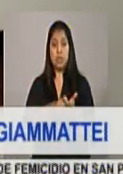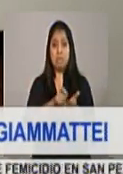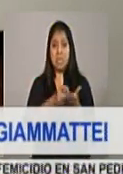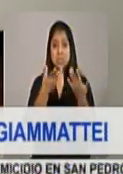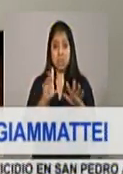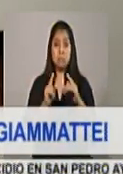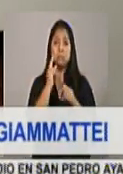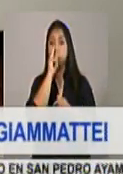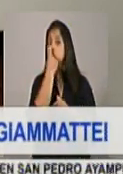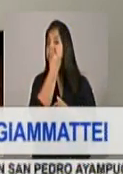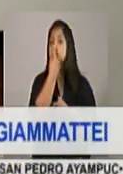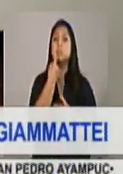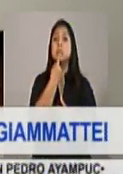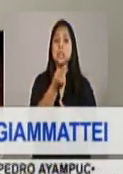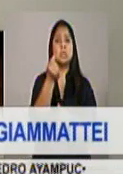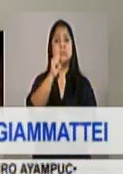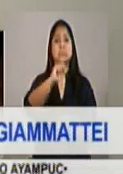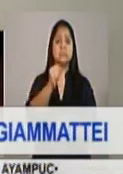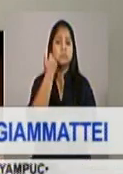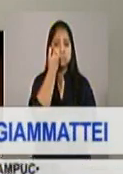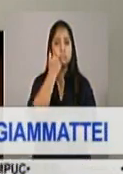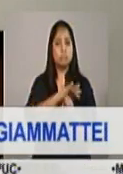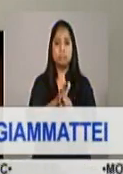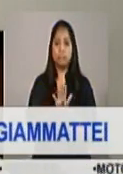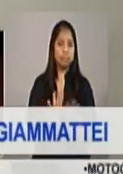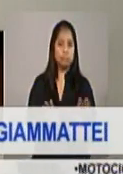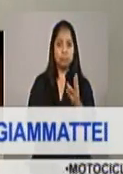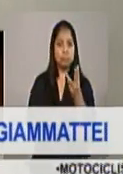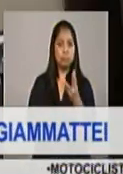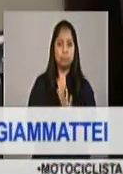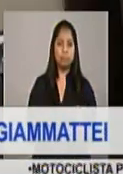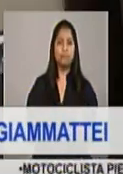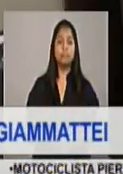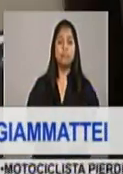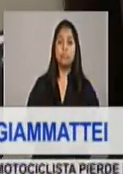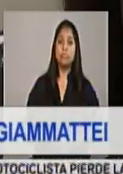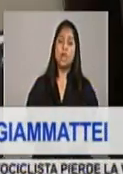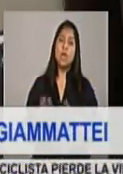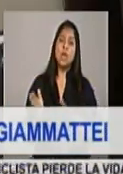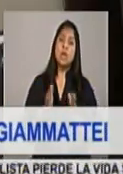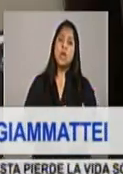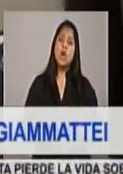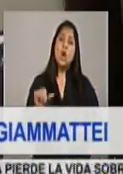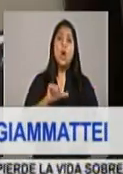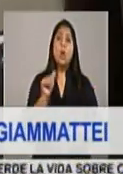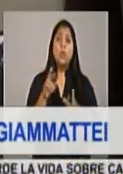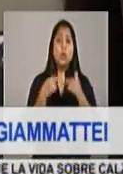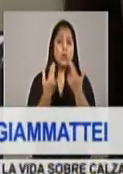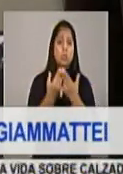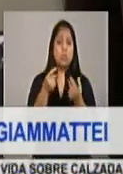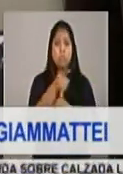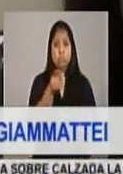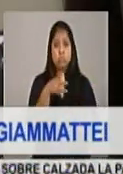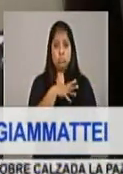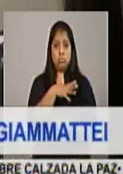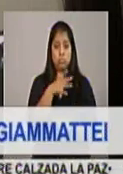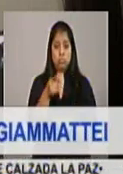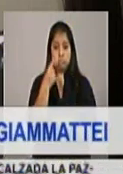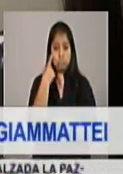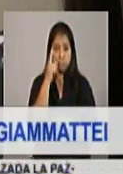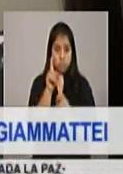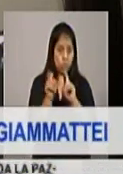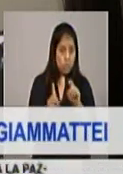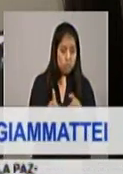de pruebas que han salido positivos. ¿Alguna reunión que tenga hoy, presidente, con sus ministros? Pues sabemos que